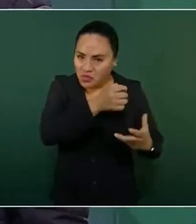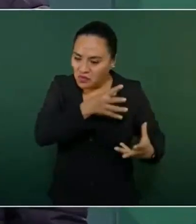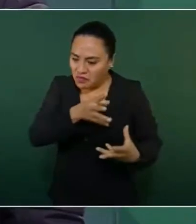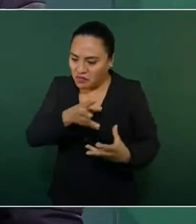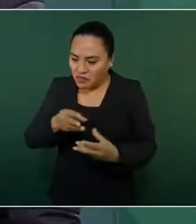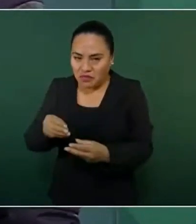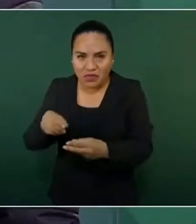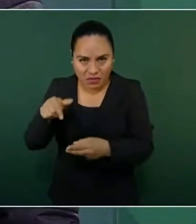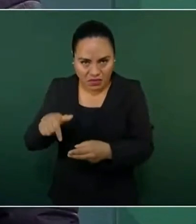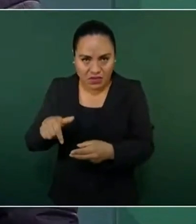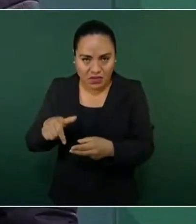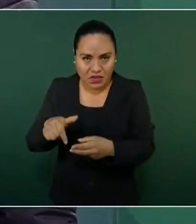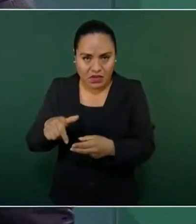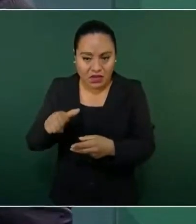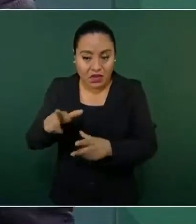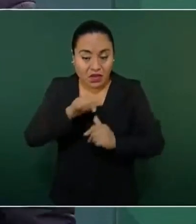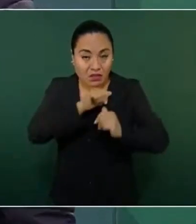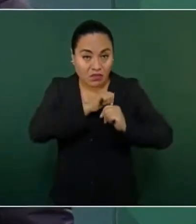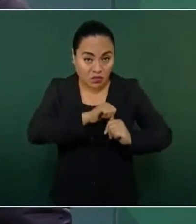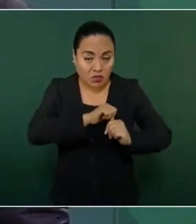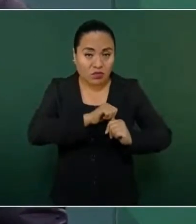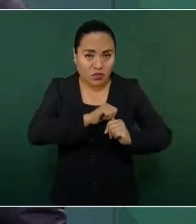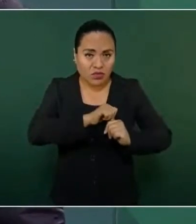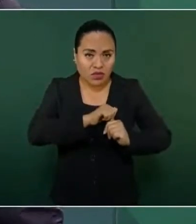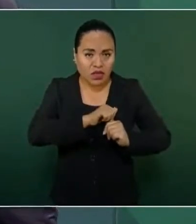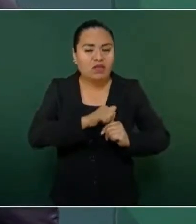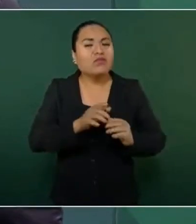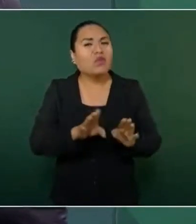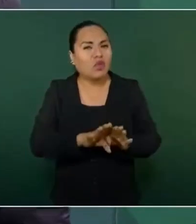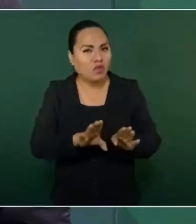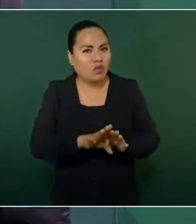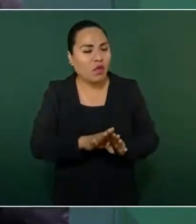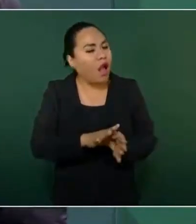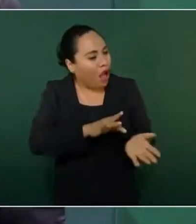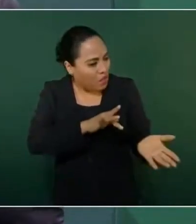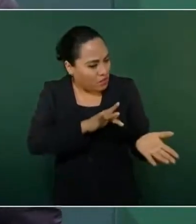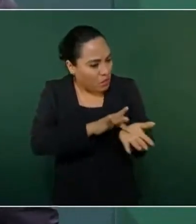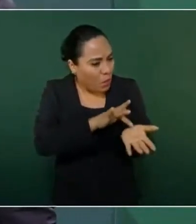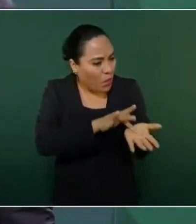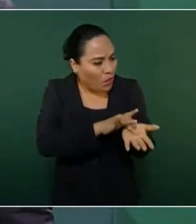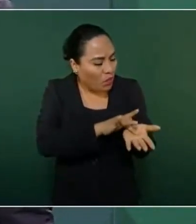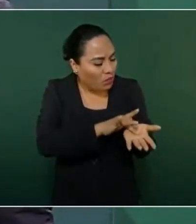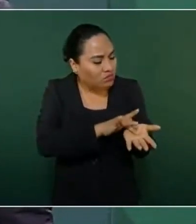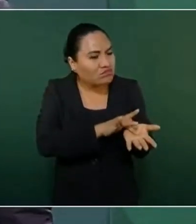da un subsidio del 50%